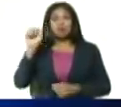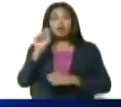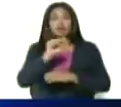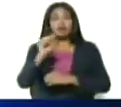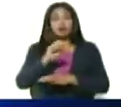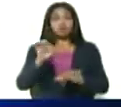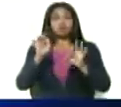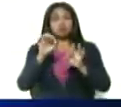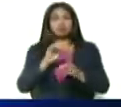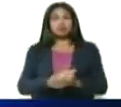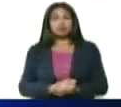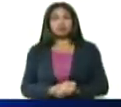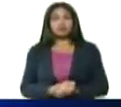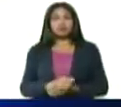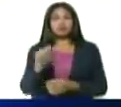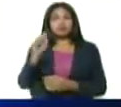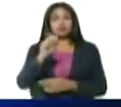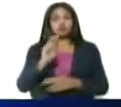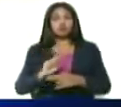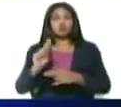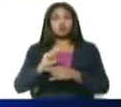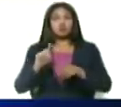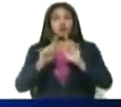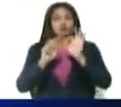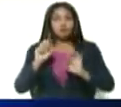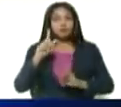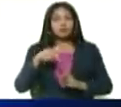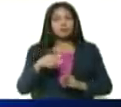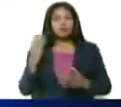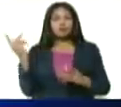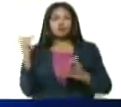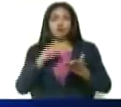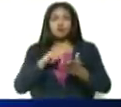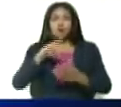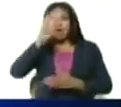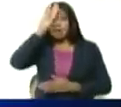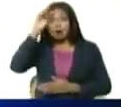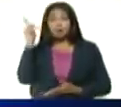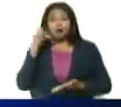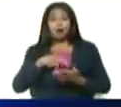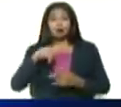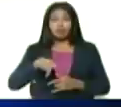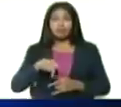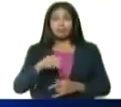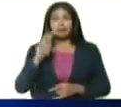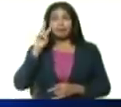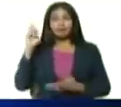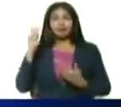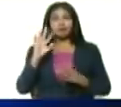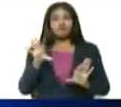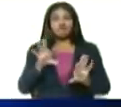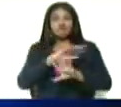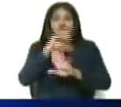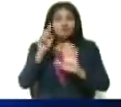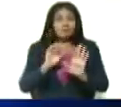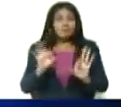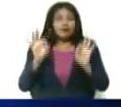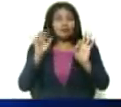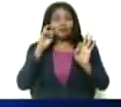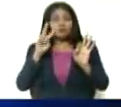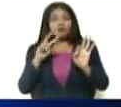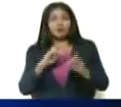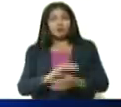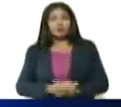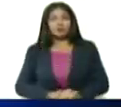Tengo entendido que ese es el Papa Móvil que utilizó Juan Pablo II cuando vino a Venezuela. Ahí lo tenemos intacto, el Papa Móvil de Juan